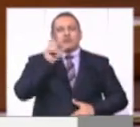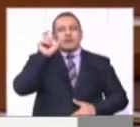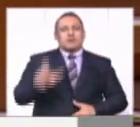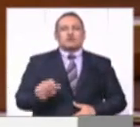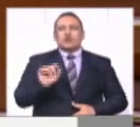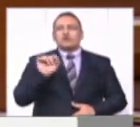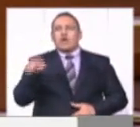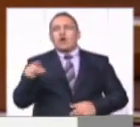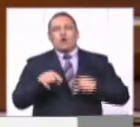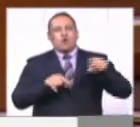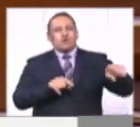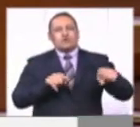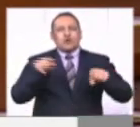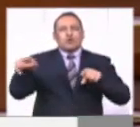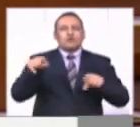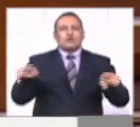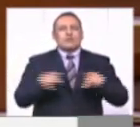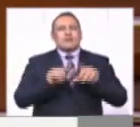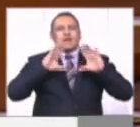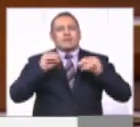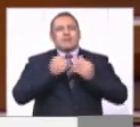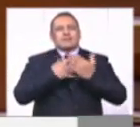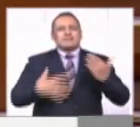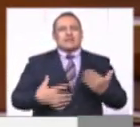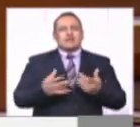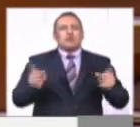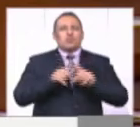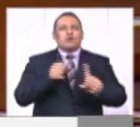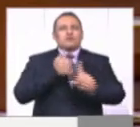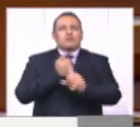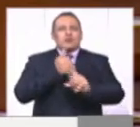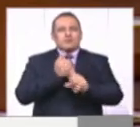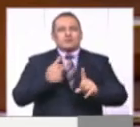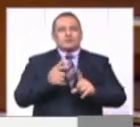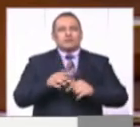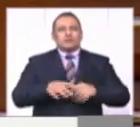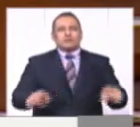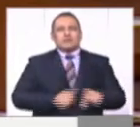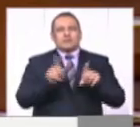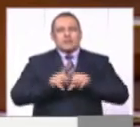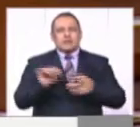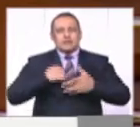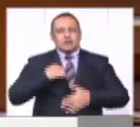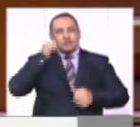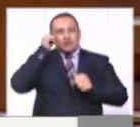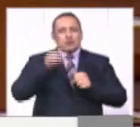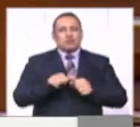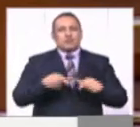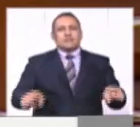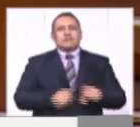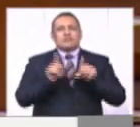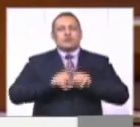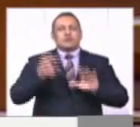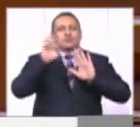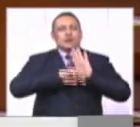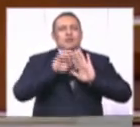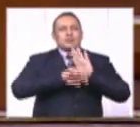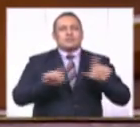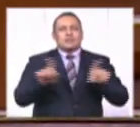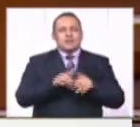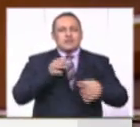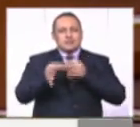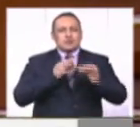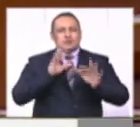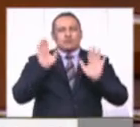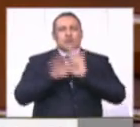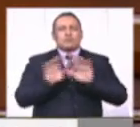u otra hablaban de sangre cuando fue el primero al menos que yo recuerde que un programa dijo de